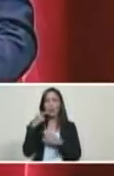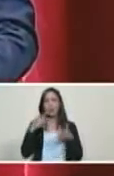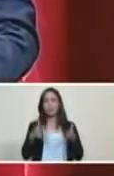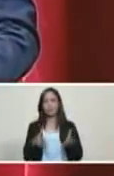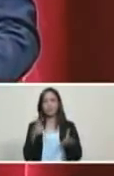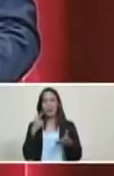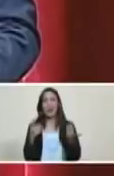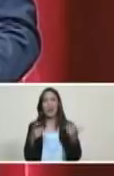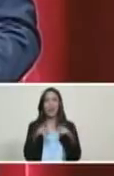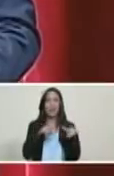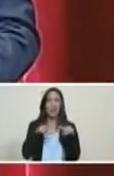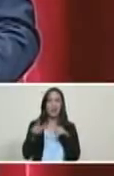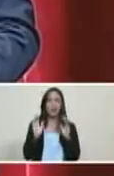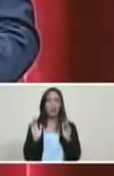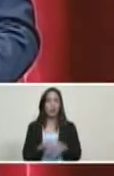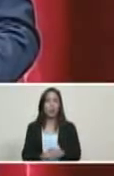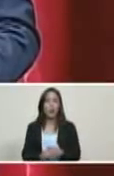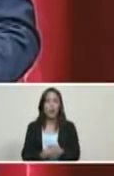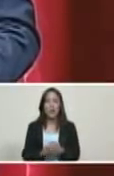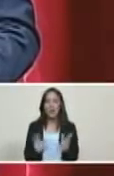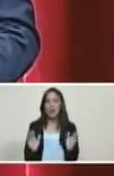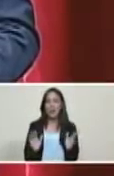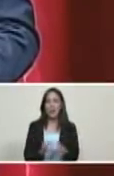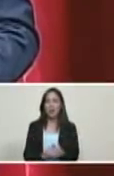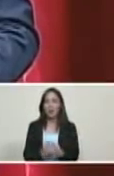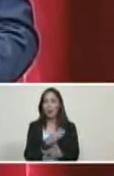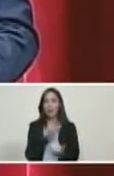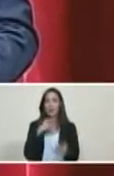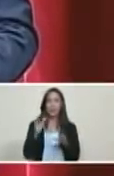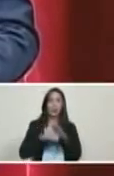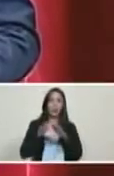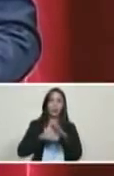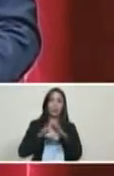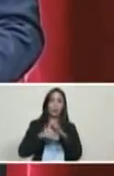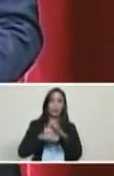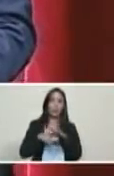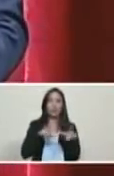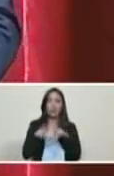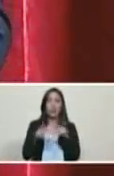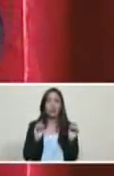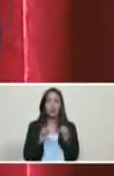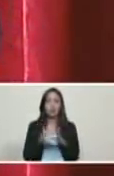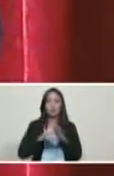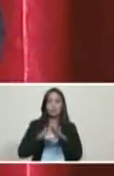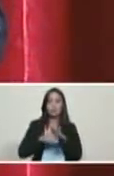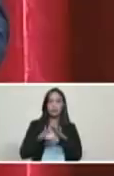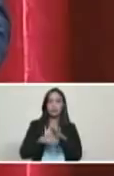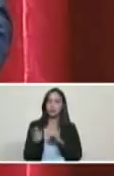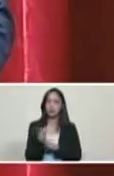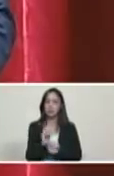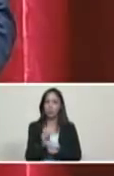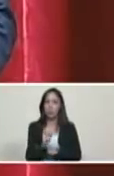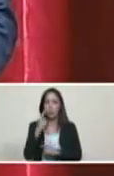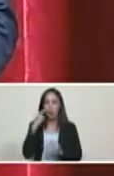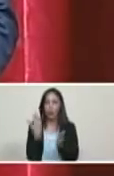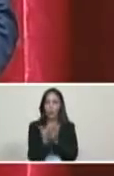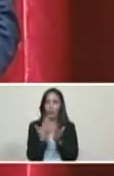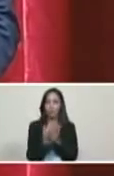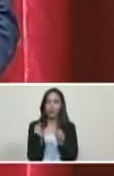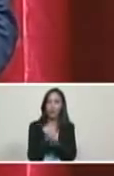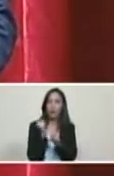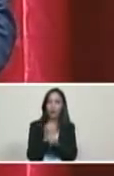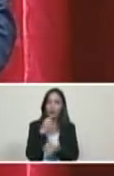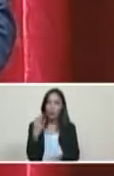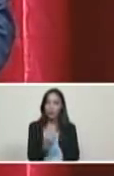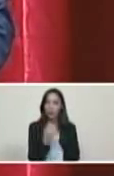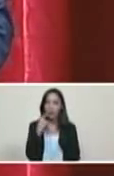de estudios que solamente produce palabras escritas o habladas. Todo lo que pensemos debe